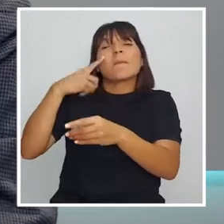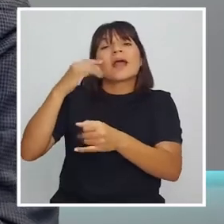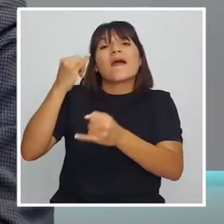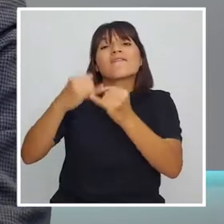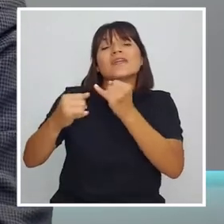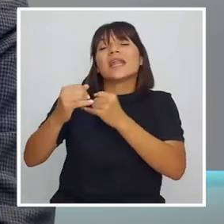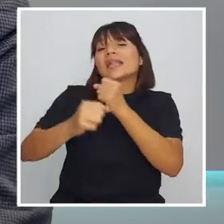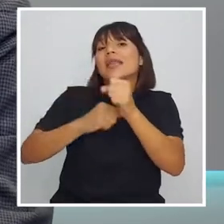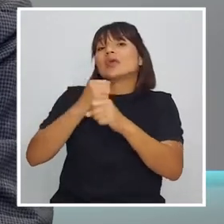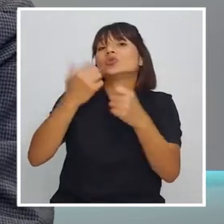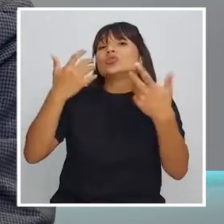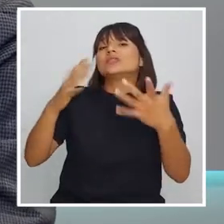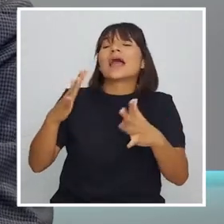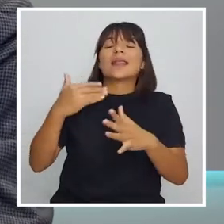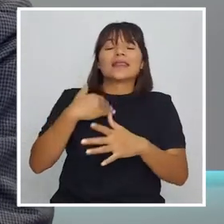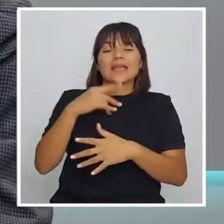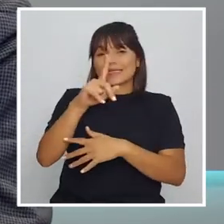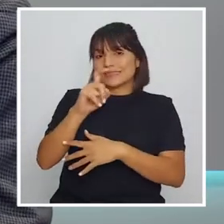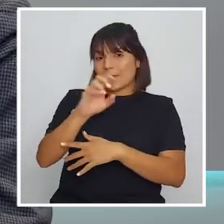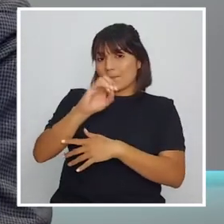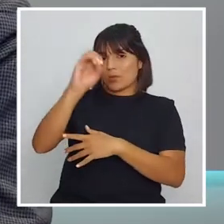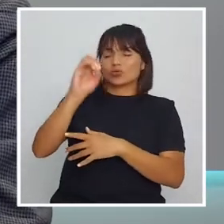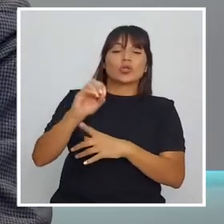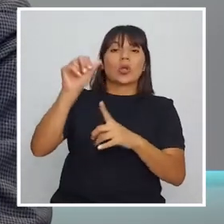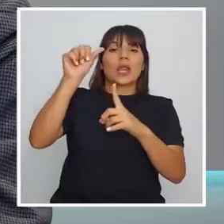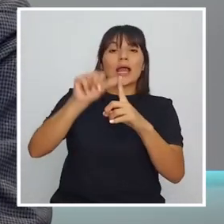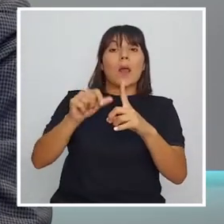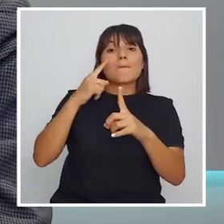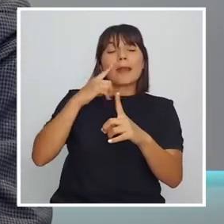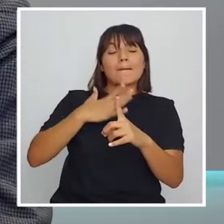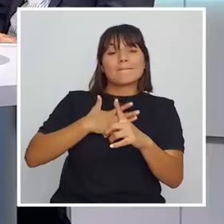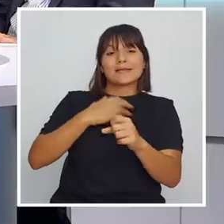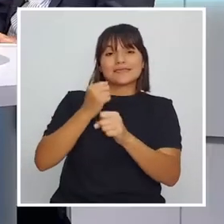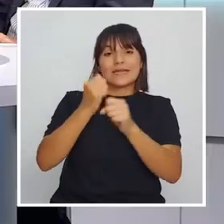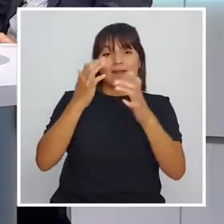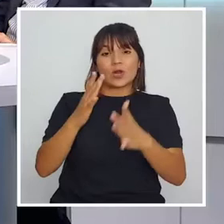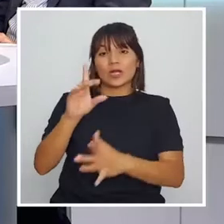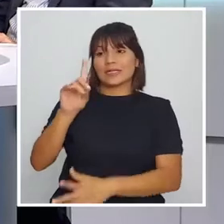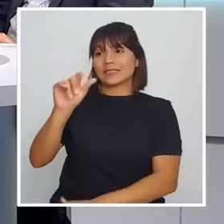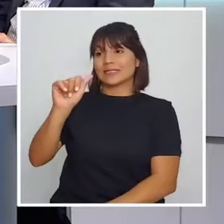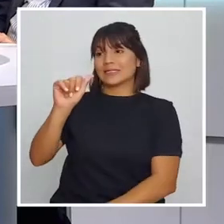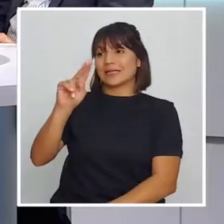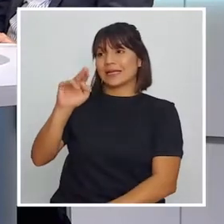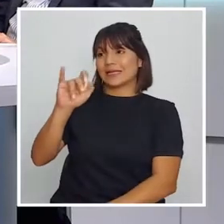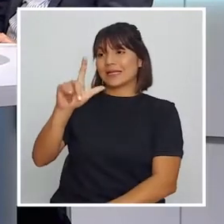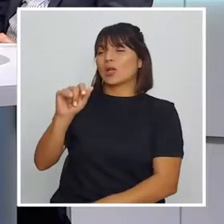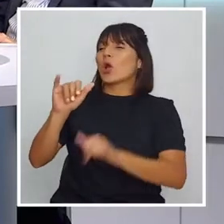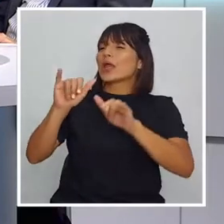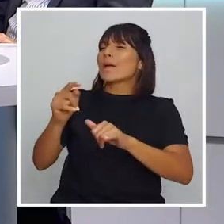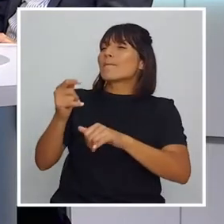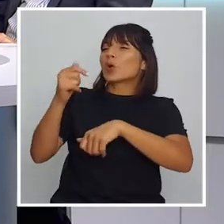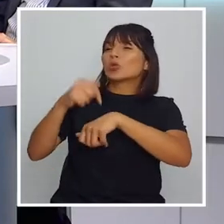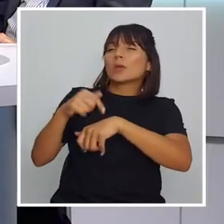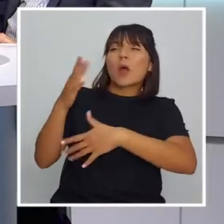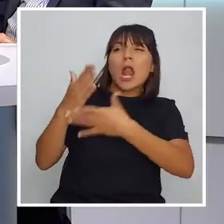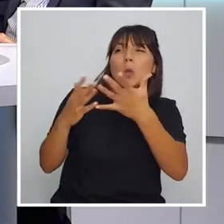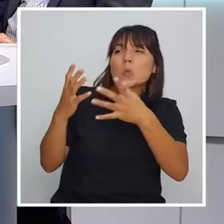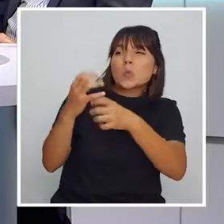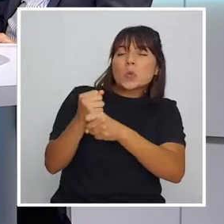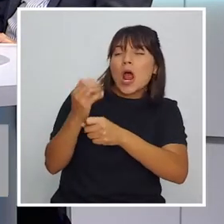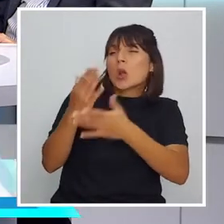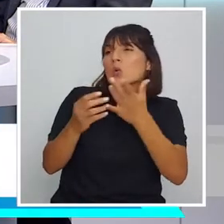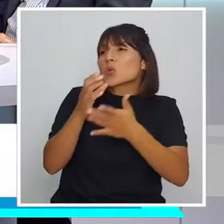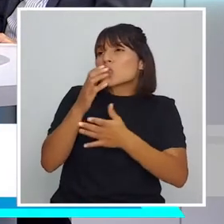100% del aguinaldo de mis trabajadores. Don Danilo, nos quedan unos minutos. ¿Alguna conclusión, recomendación final que quiera darle a todas las